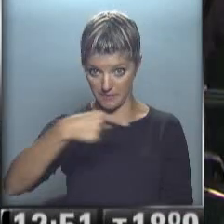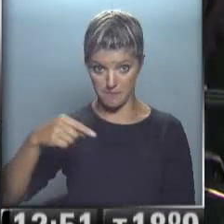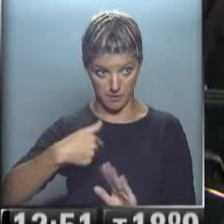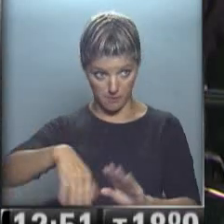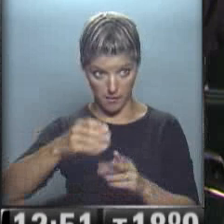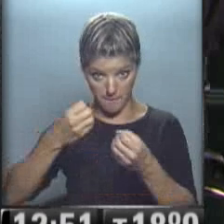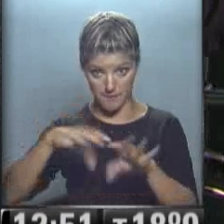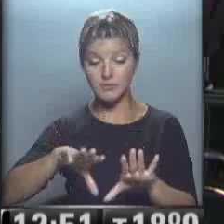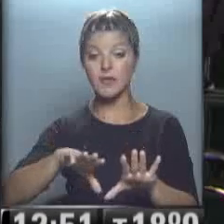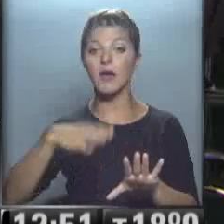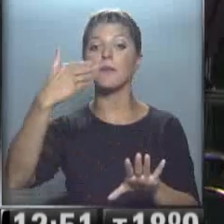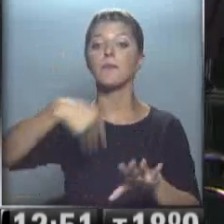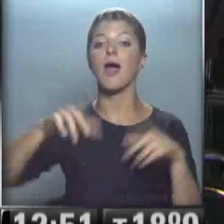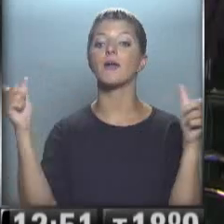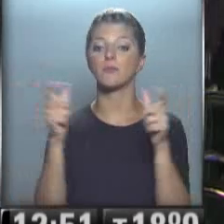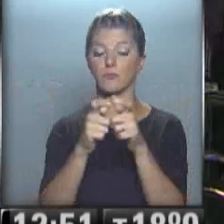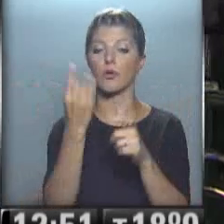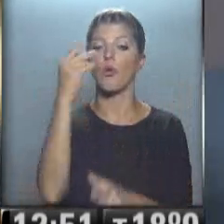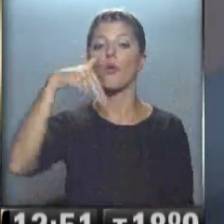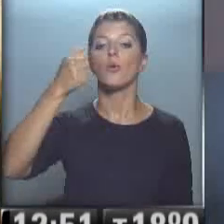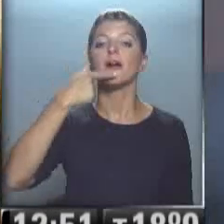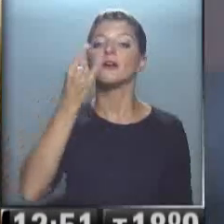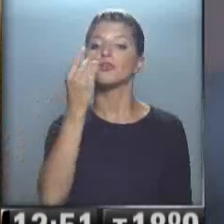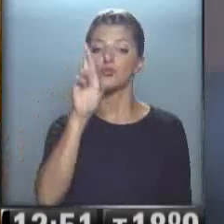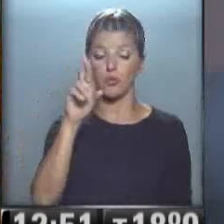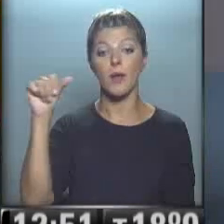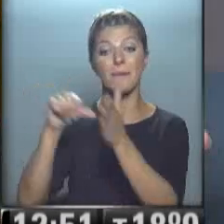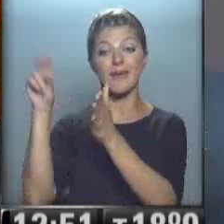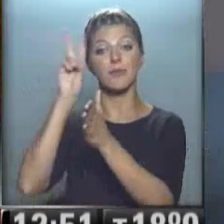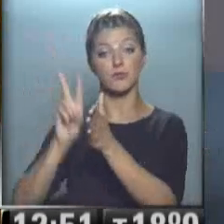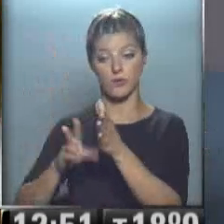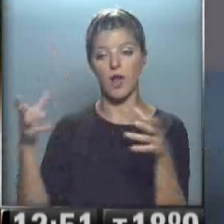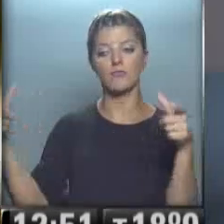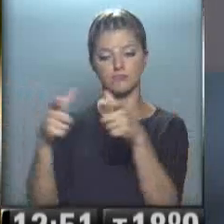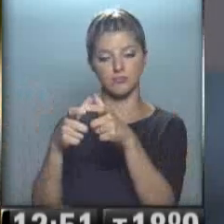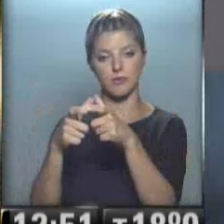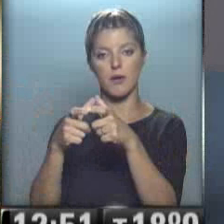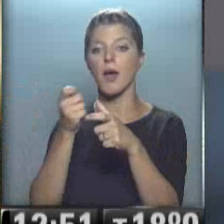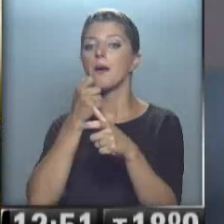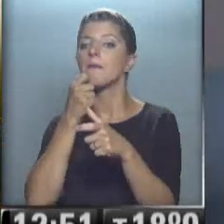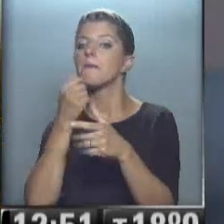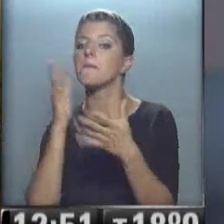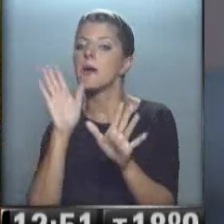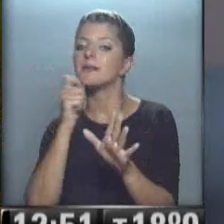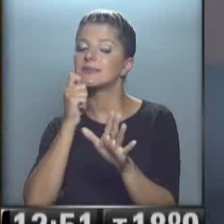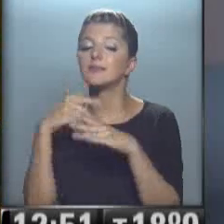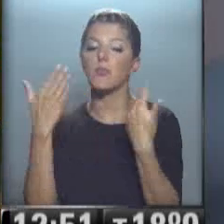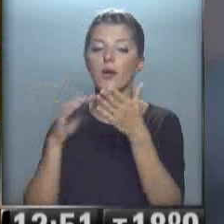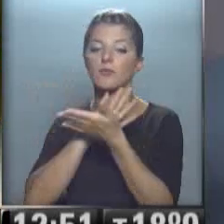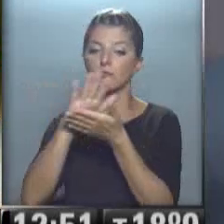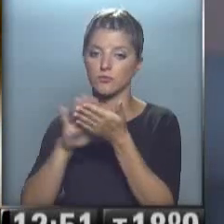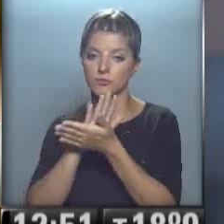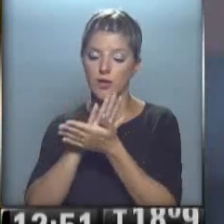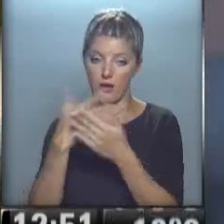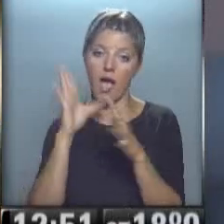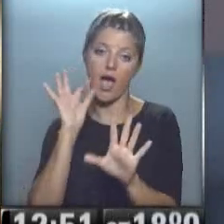va teóricamente a reunirse Luna Sur en Venezuela para ver si hay algún tipo de posibilidad de mediación o de salida